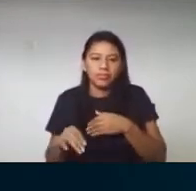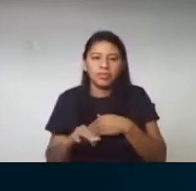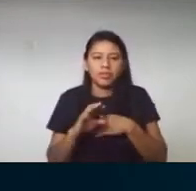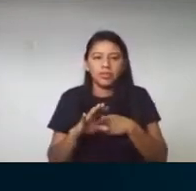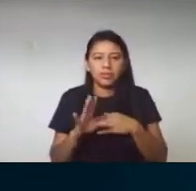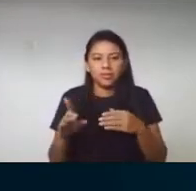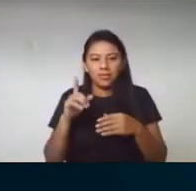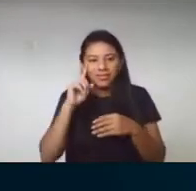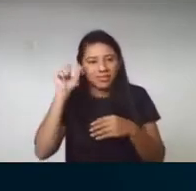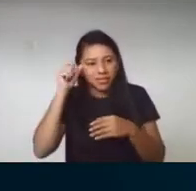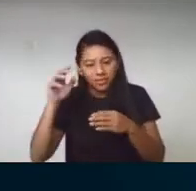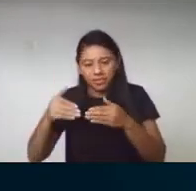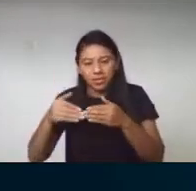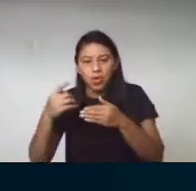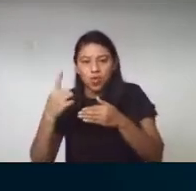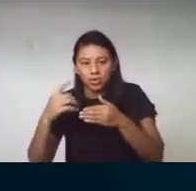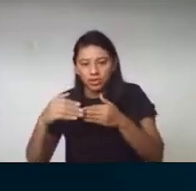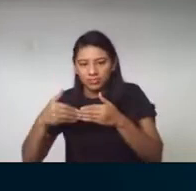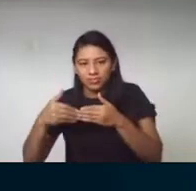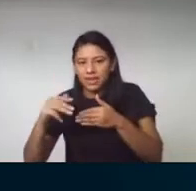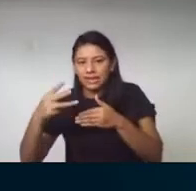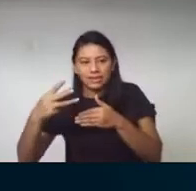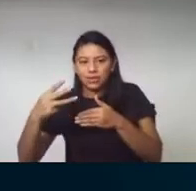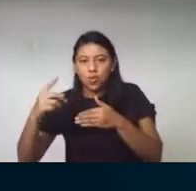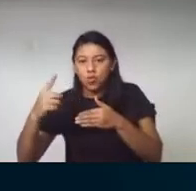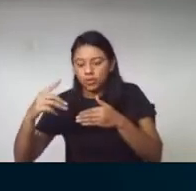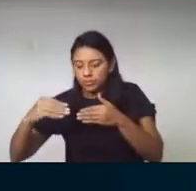compuerta de acceso únicamente.